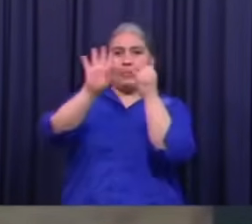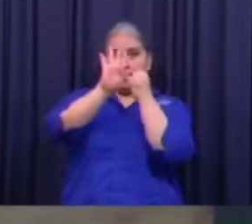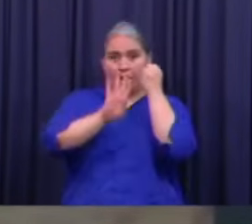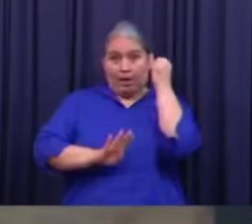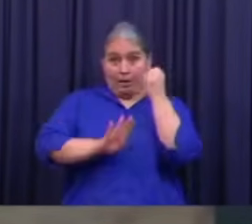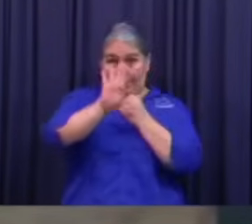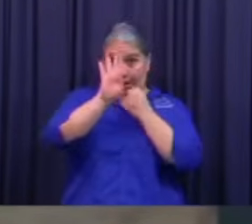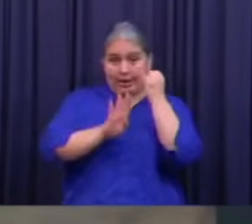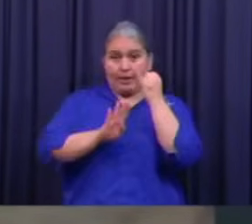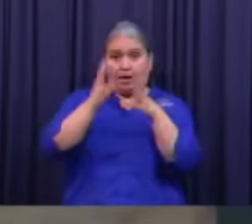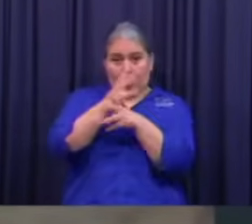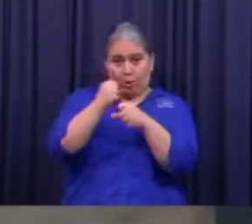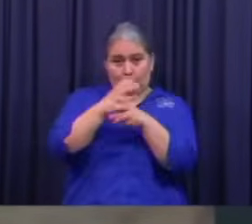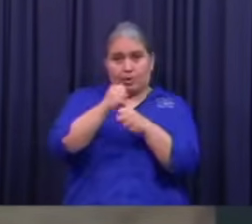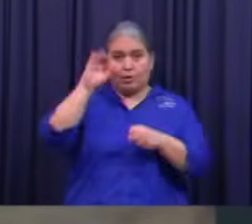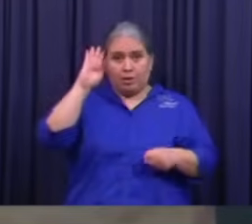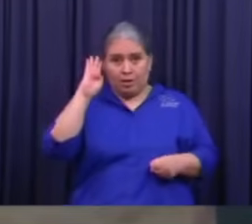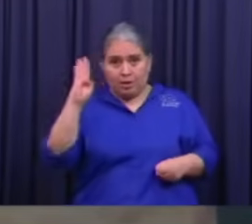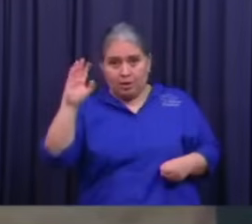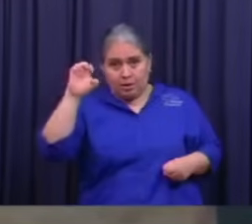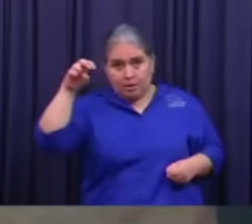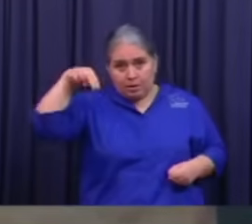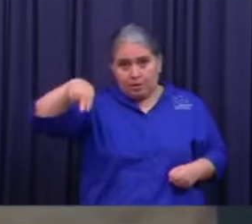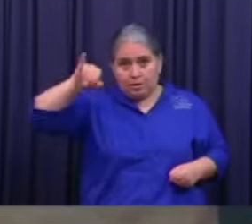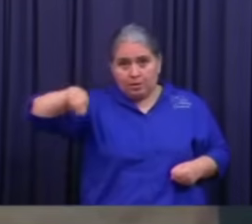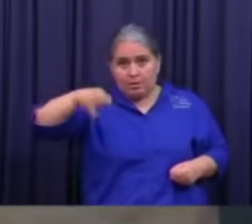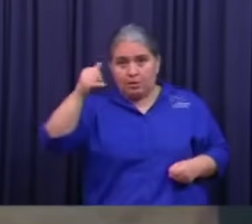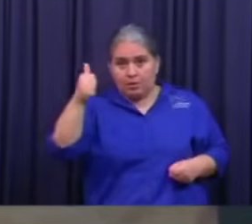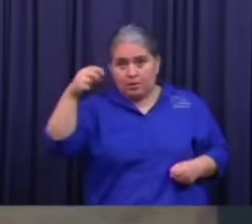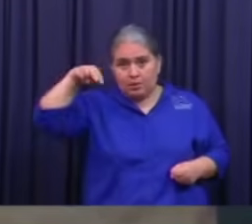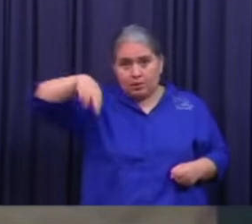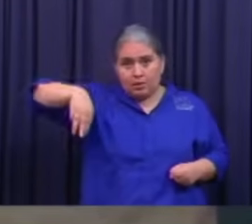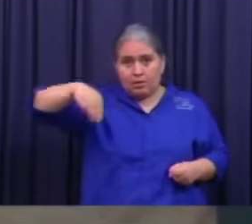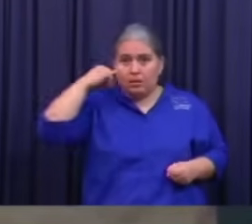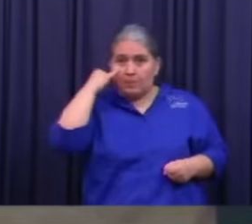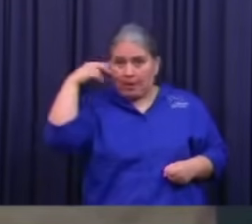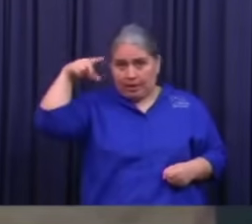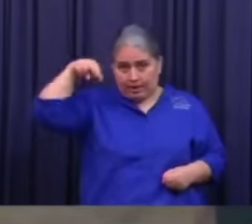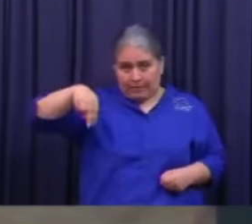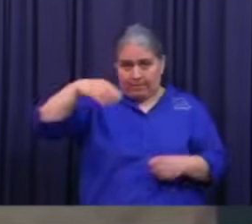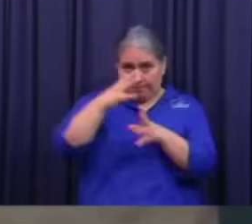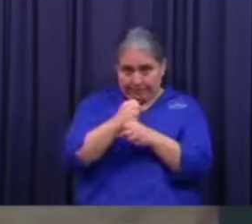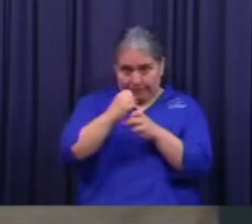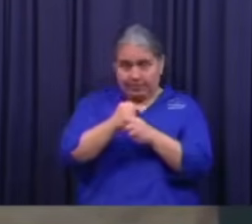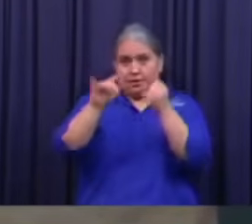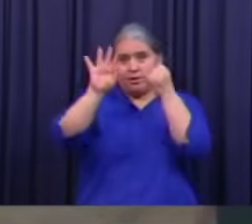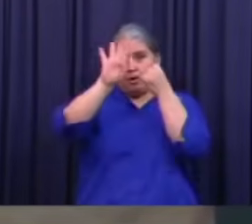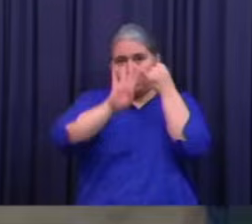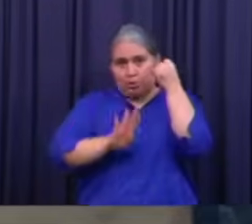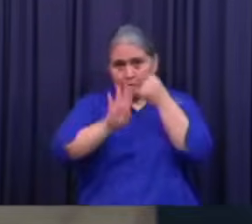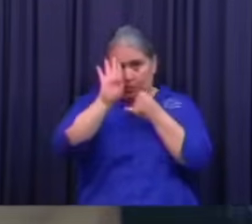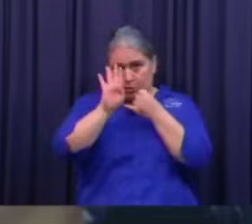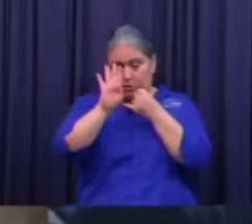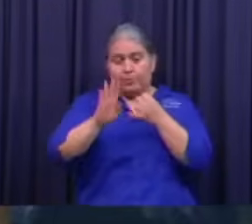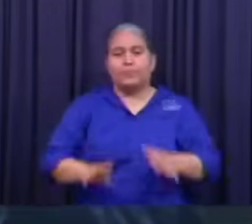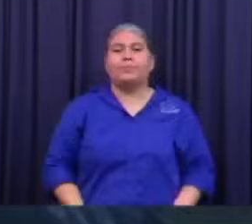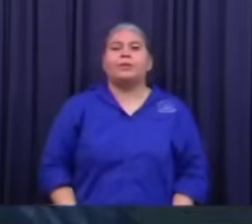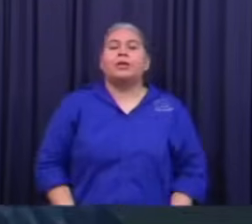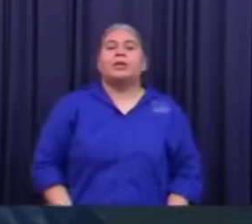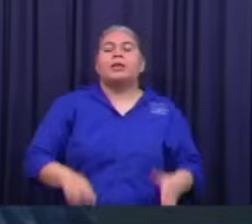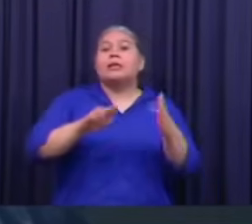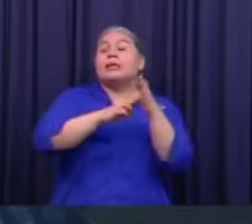decir hijo de mi diestra hijo de mi mano derecha era cinco veces mayor era el último pues era el